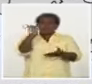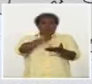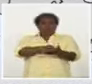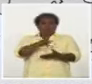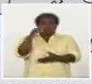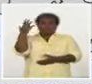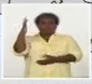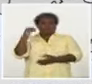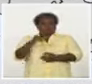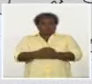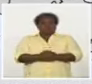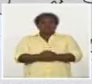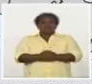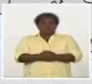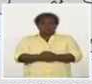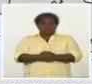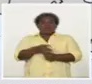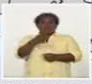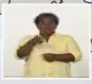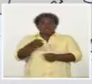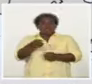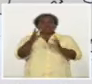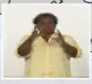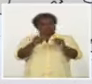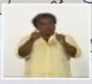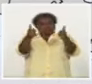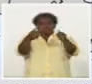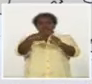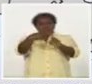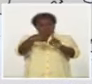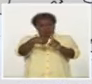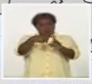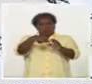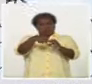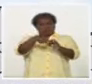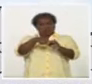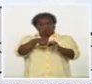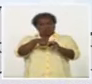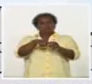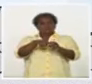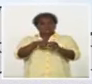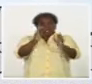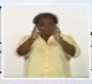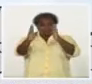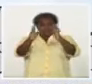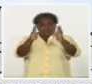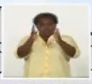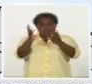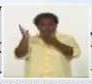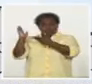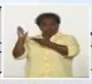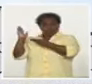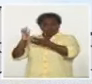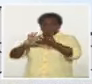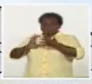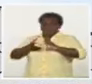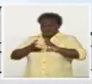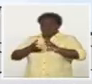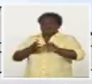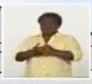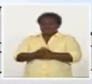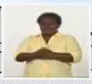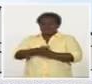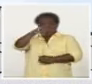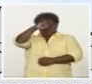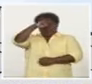lo que le ha permitido. Les ha dado resultados. El centro, también un poquito complejo hoy, Santi Espíritu